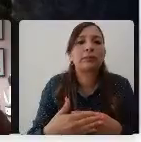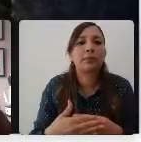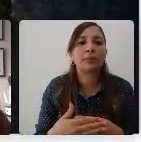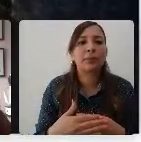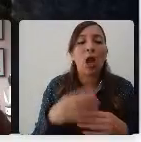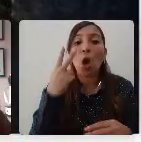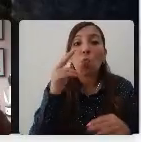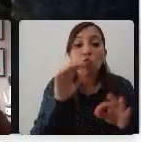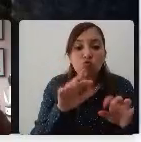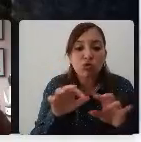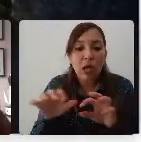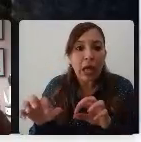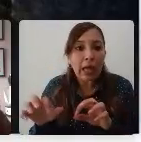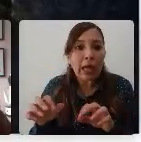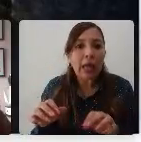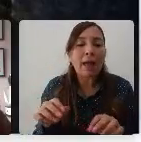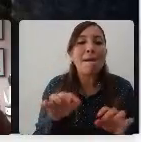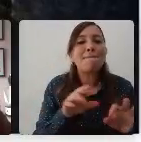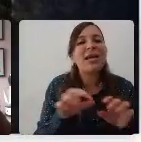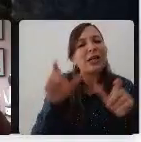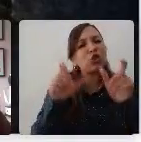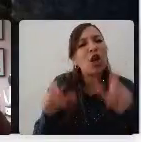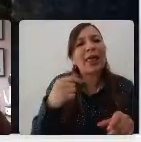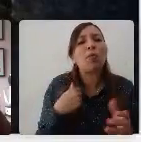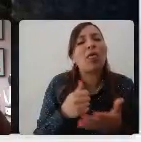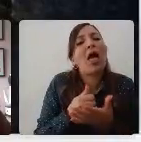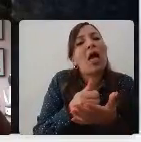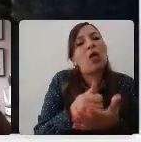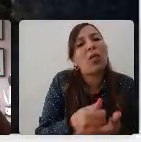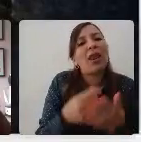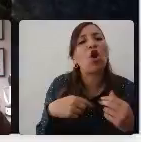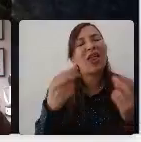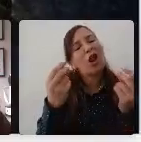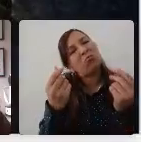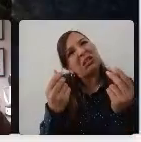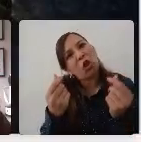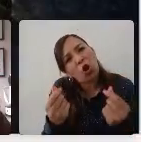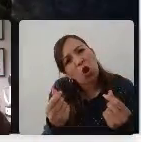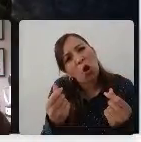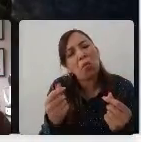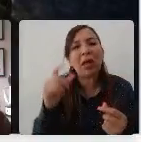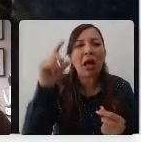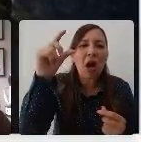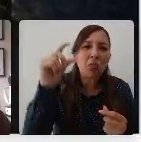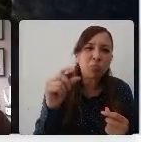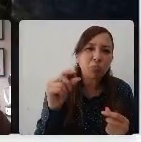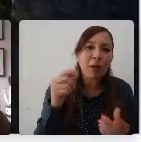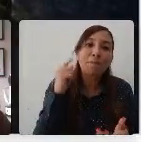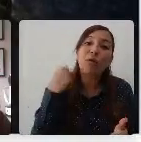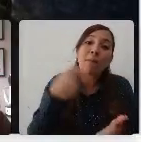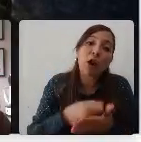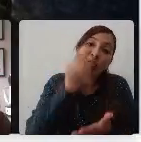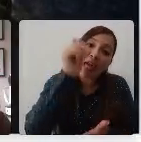turista especializado y busca opciones flexibles seguras y en muchos casos que le permiten el pago con tarjeta de crédito